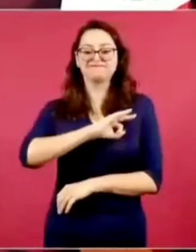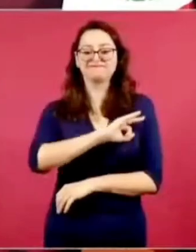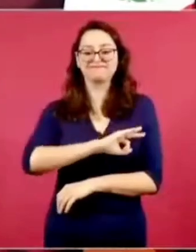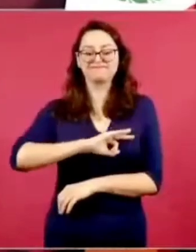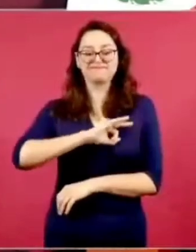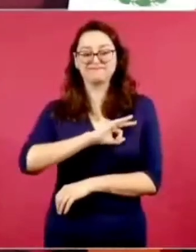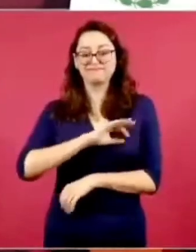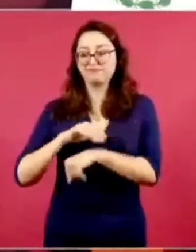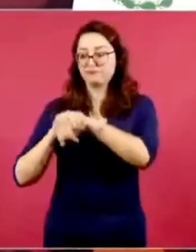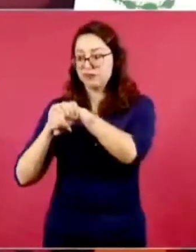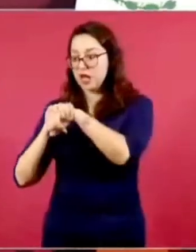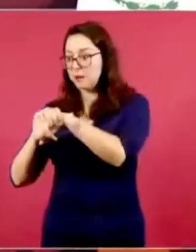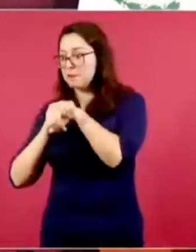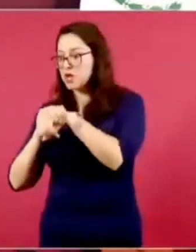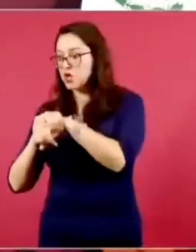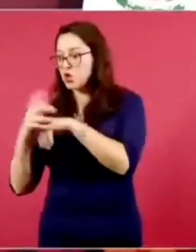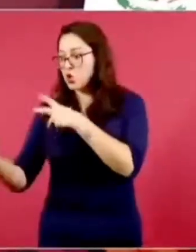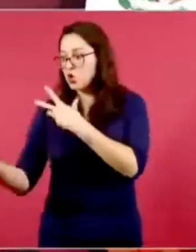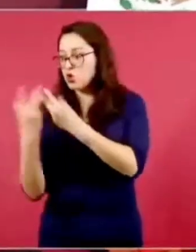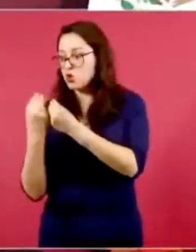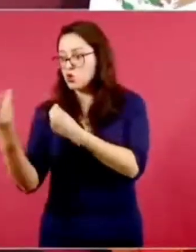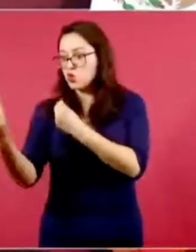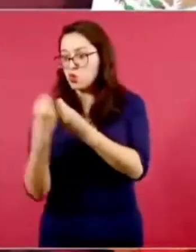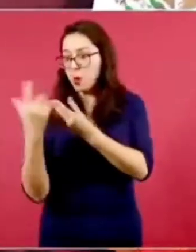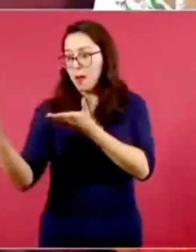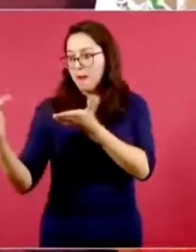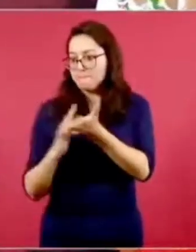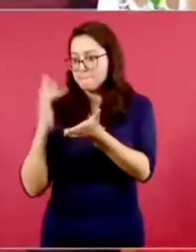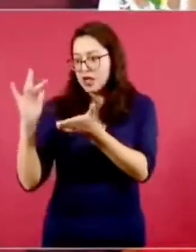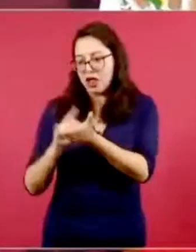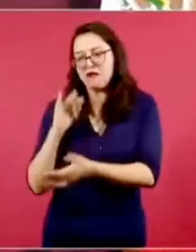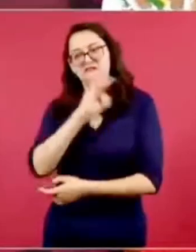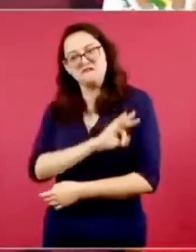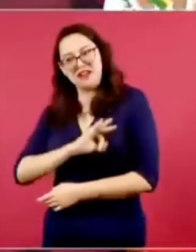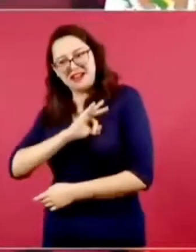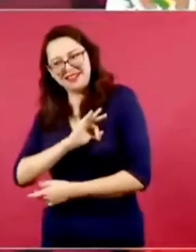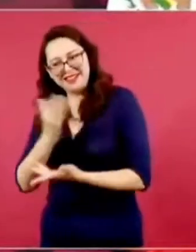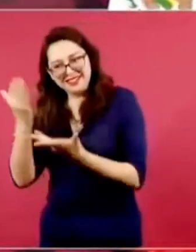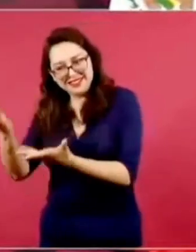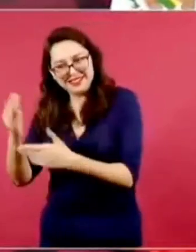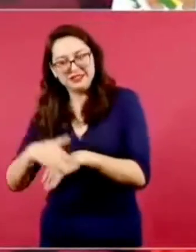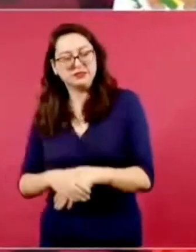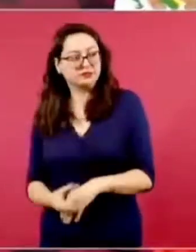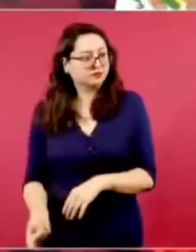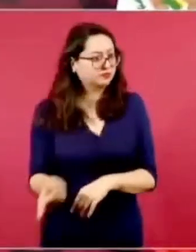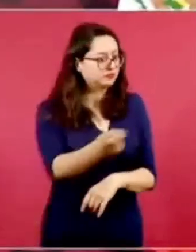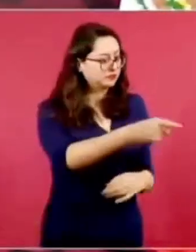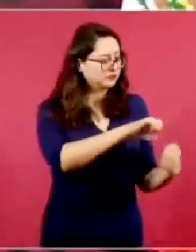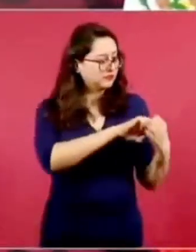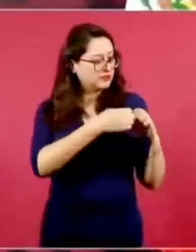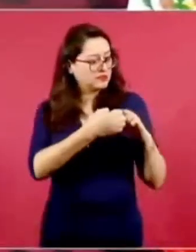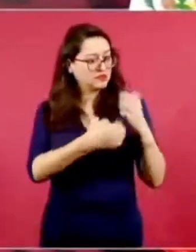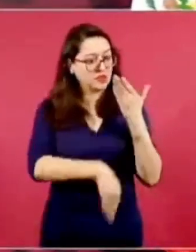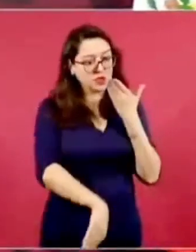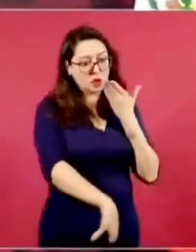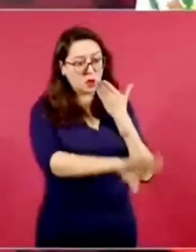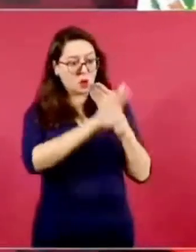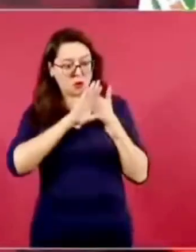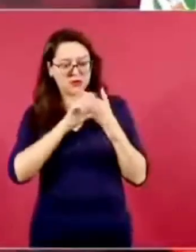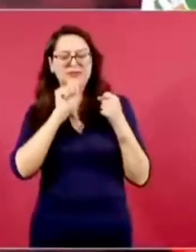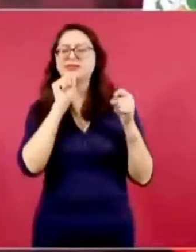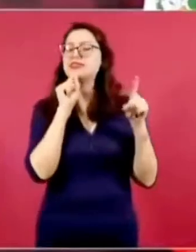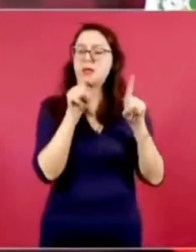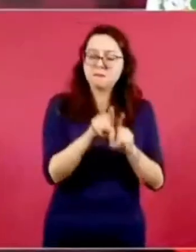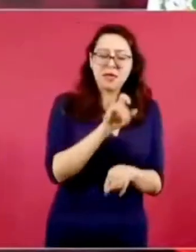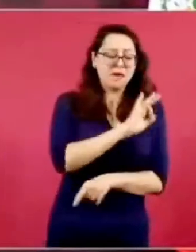amigos y adversarios, todos tenemos que felicitarnos por estar llevando a cabo esta